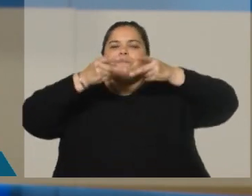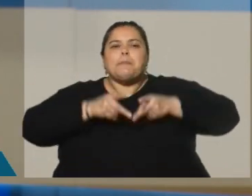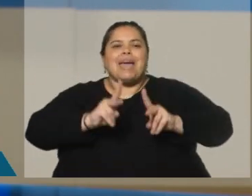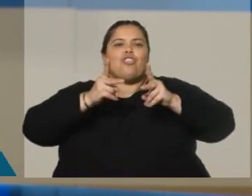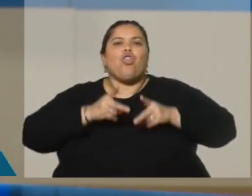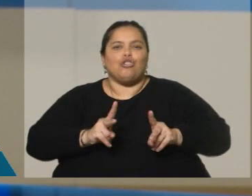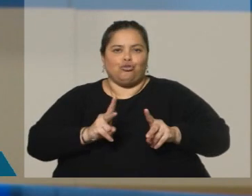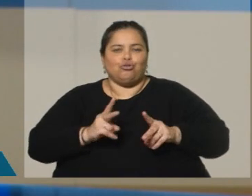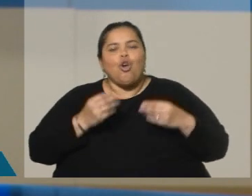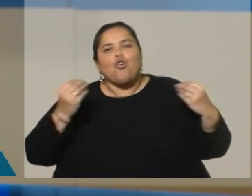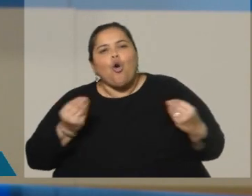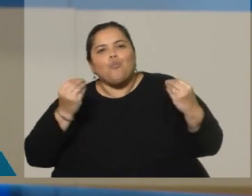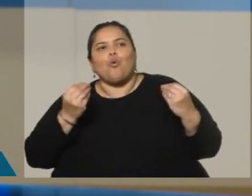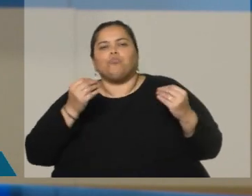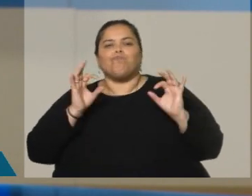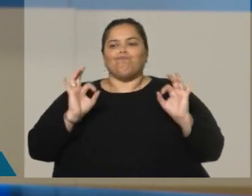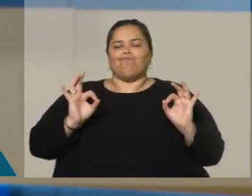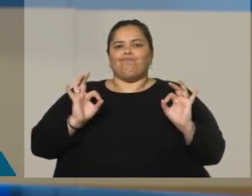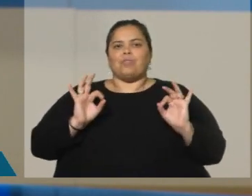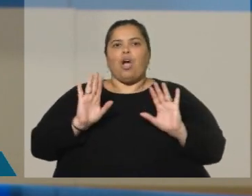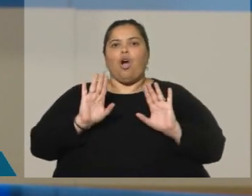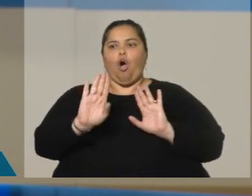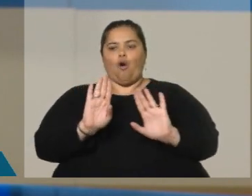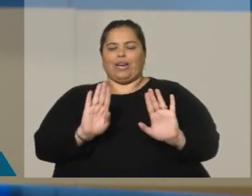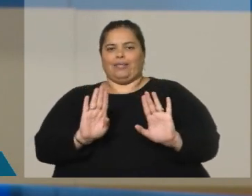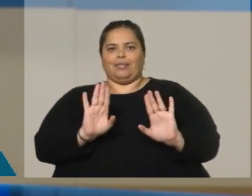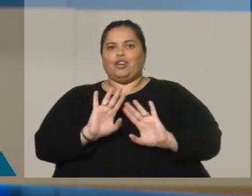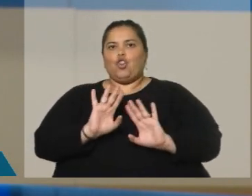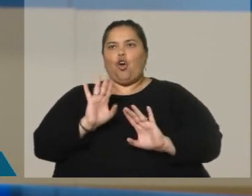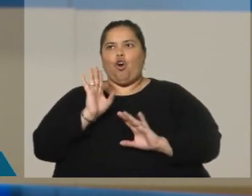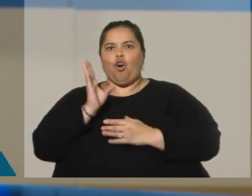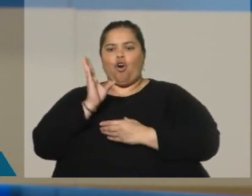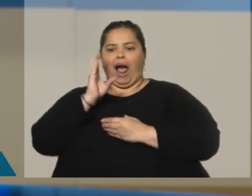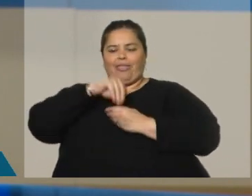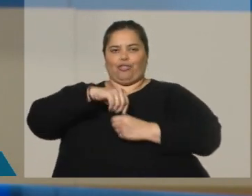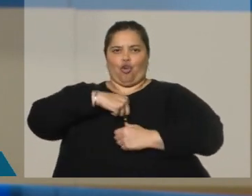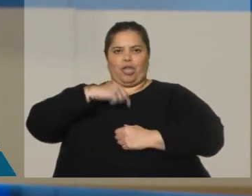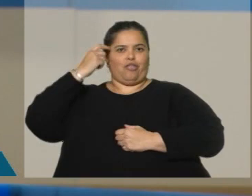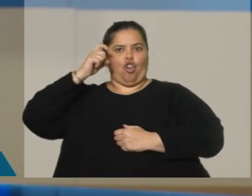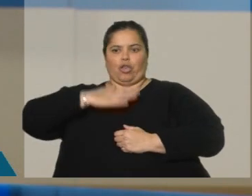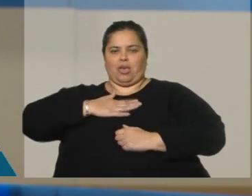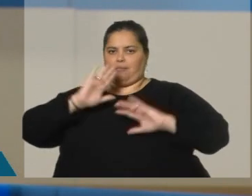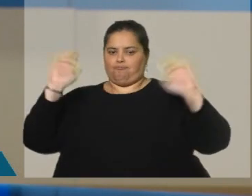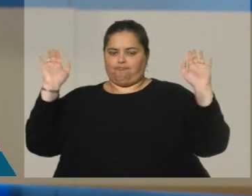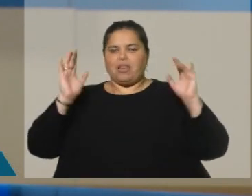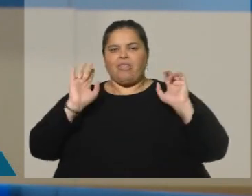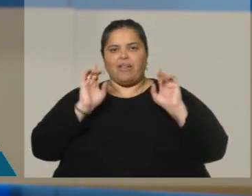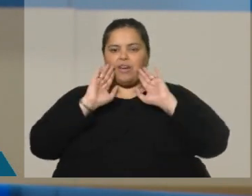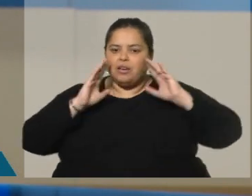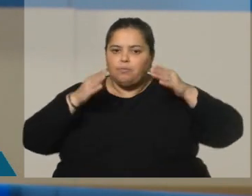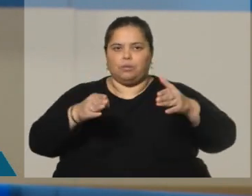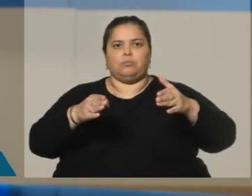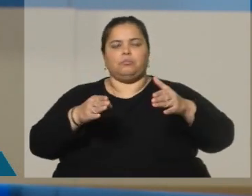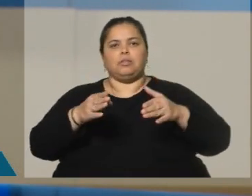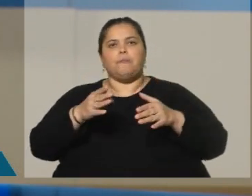objetividad como para poder efectivamente intentar una explicación que no sea parcial una explicación que no